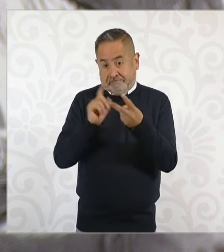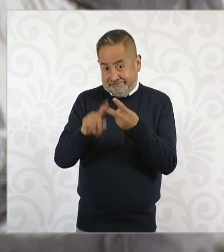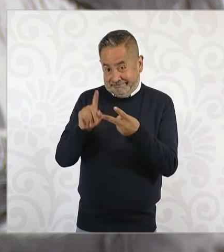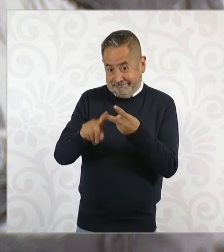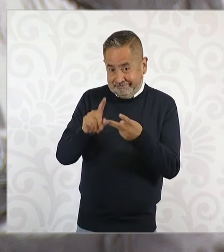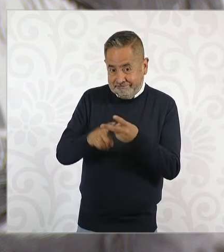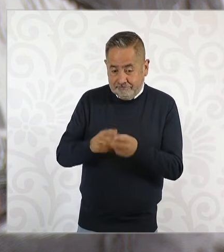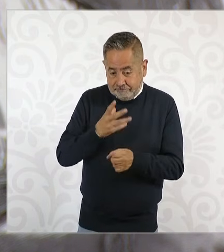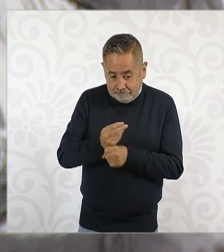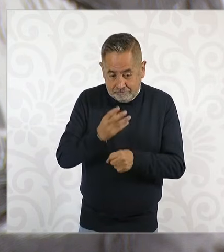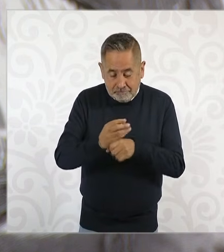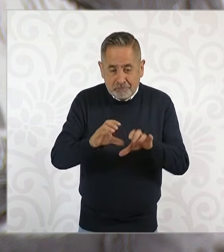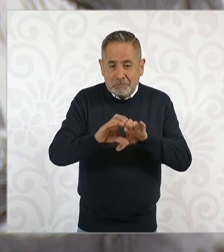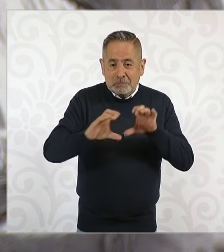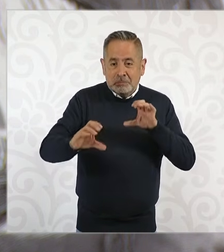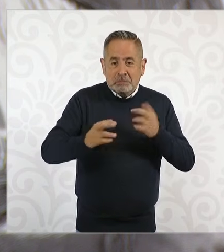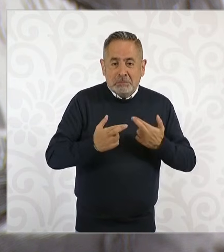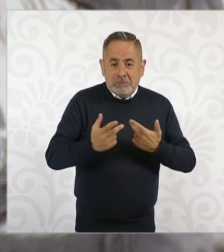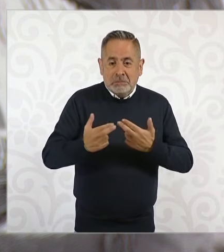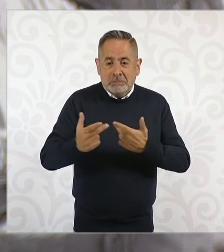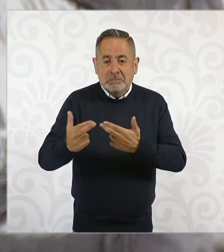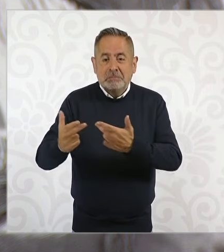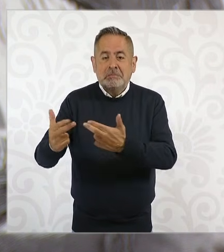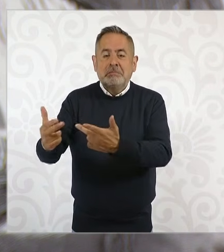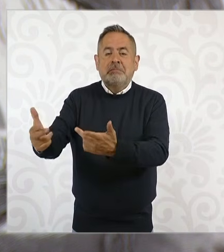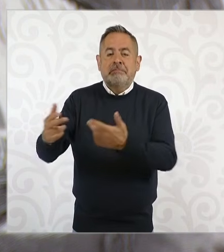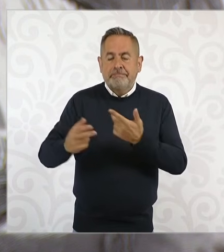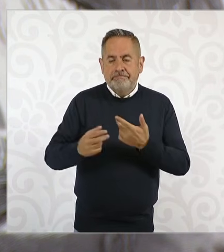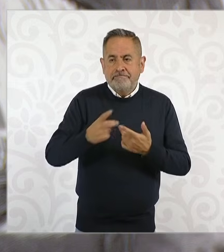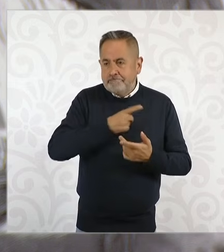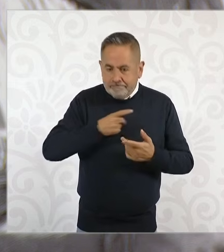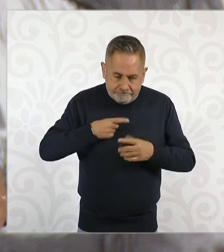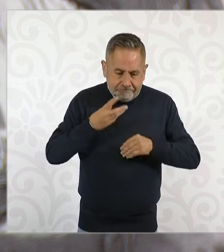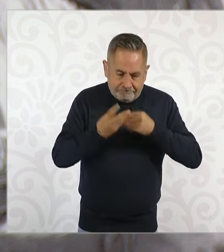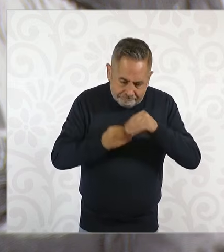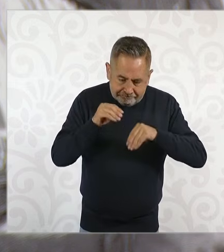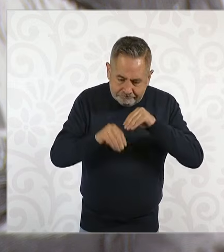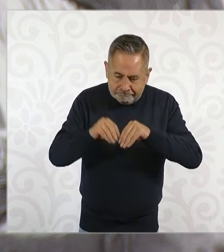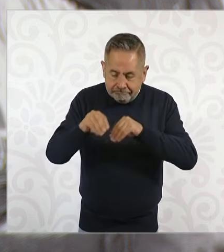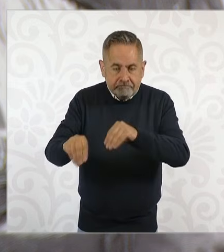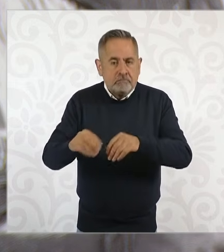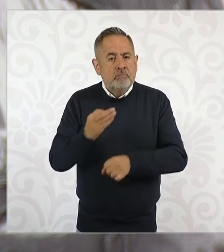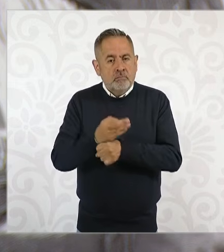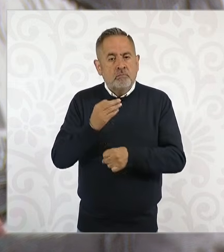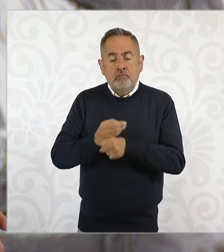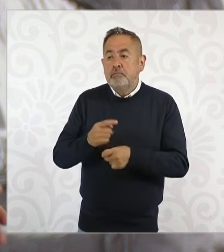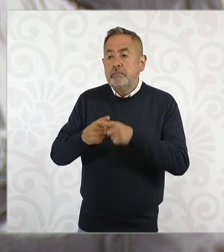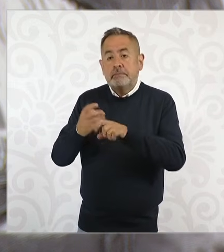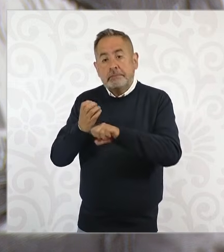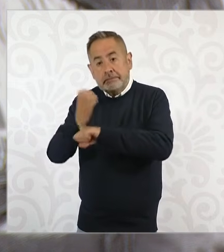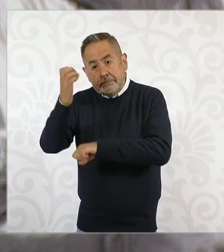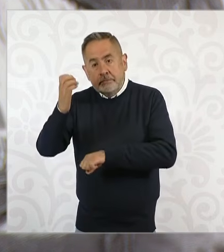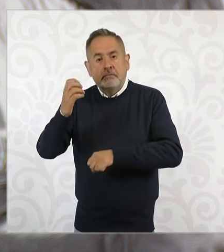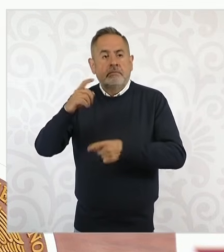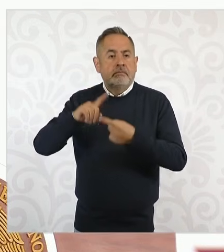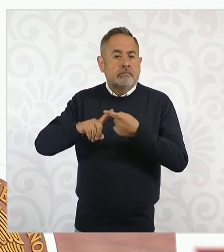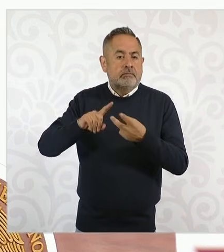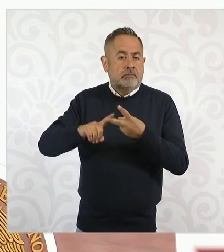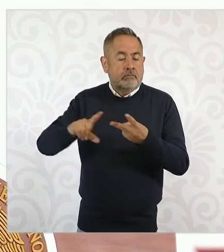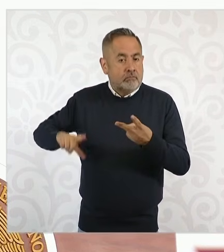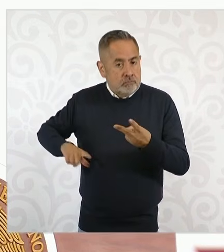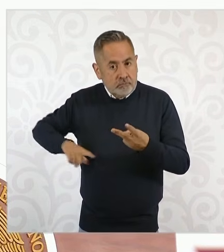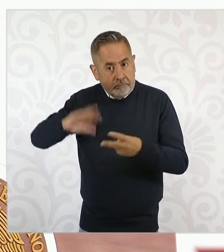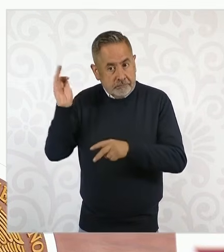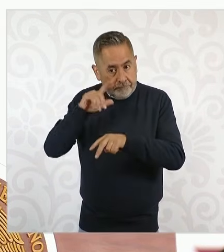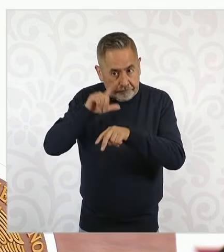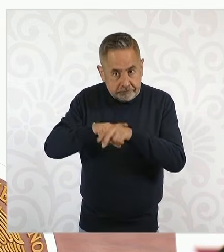no llega el agua en las condiciones que debiera llegar. Hay una mesa tripartita y estamos